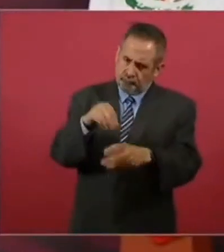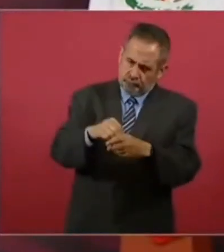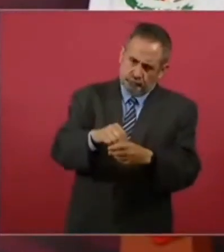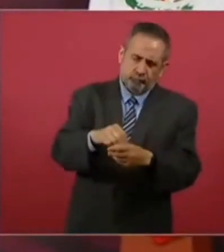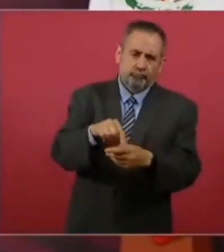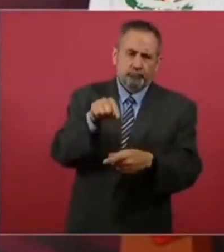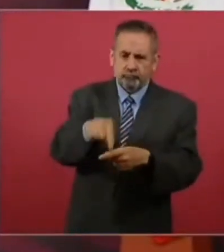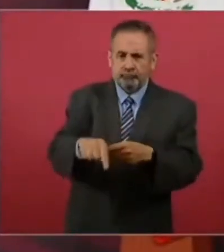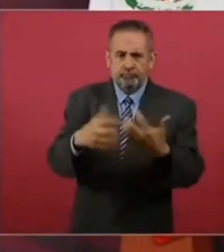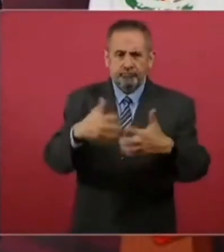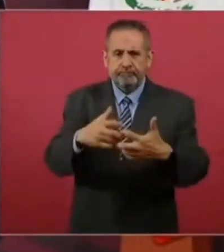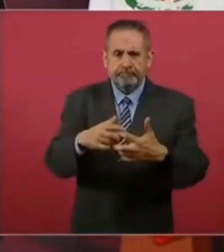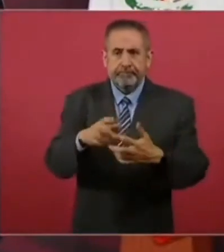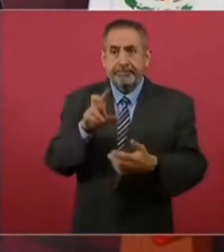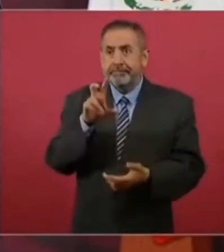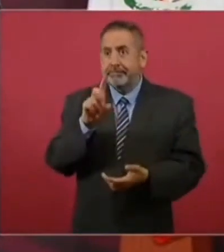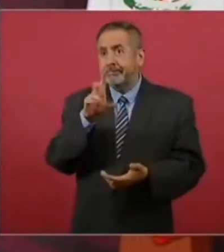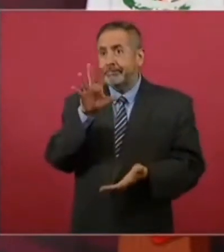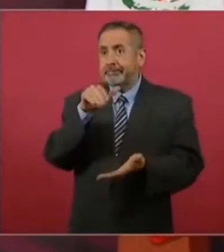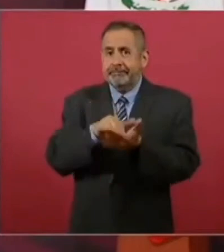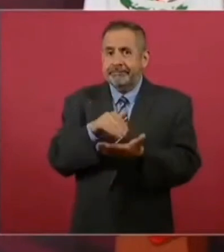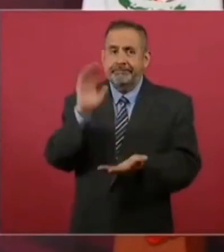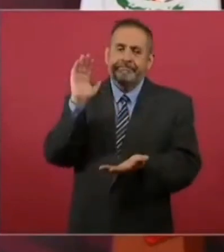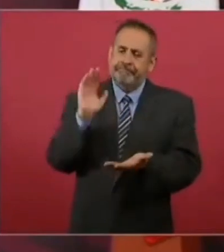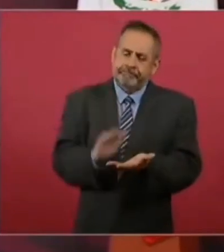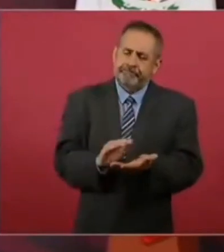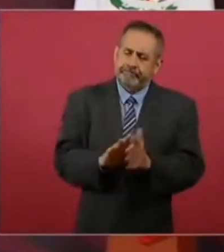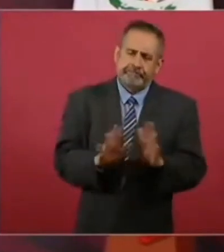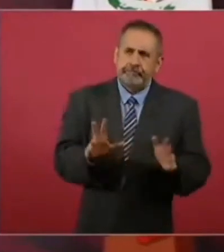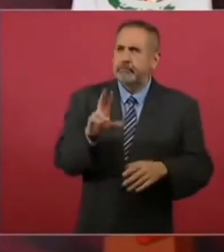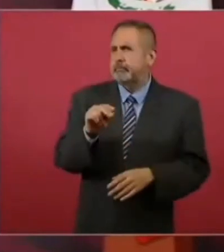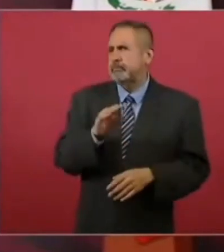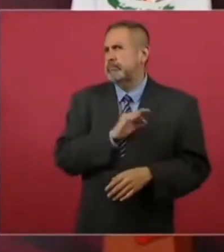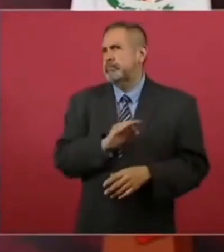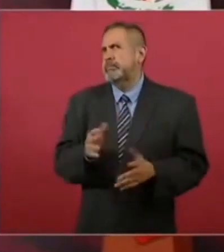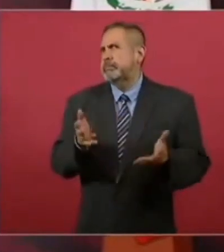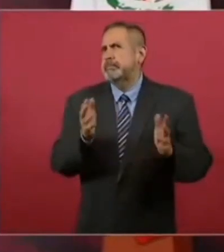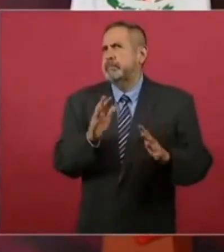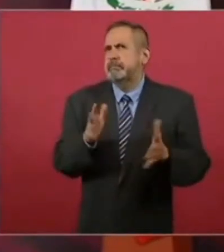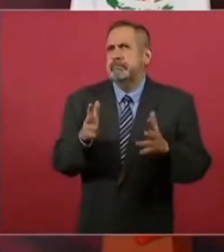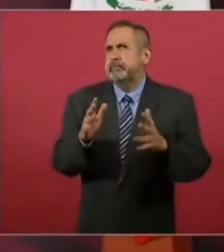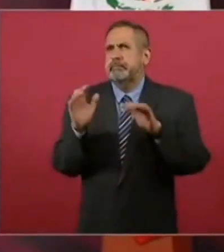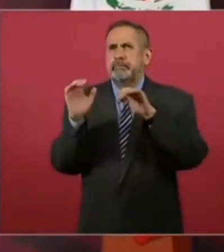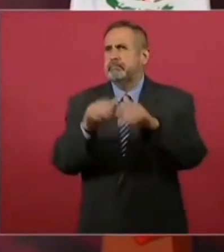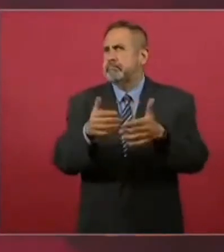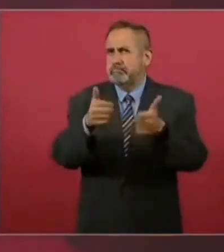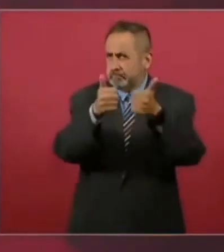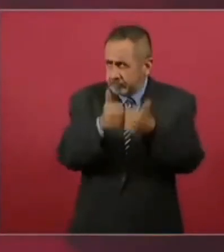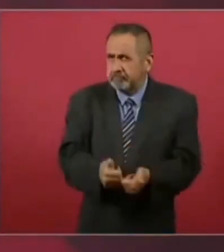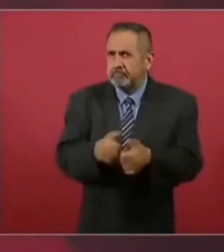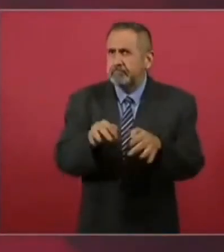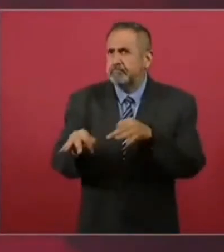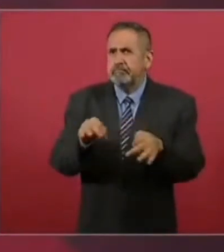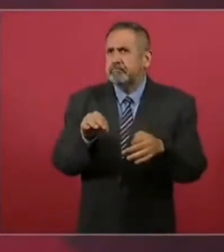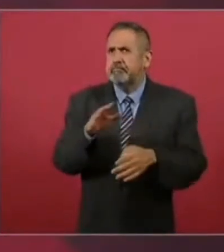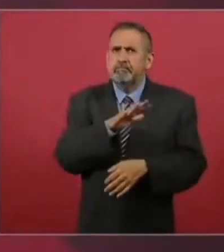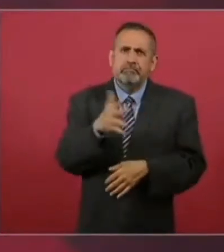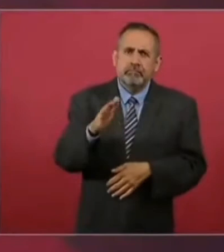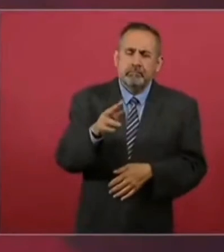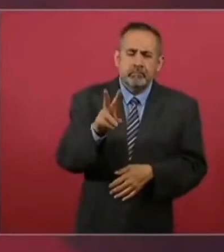refinería. Ya no son 35 mil, van a ser alrededor de